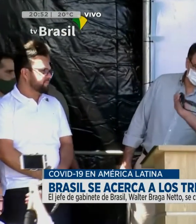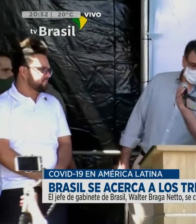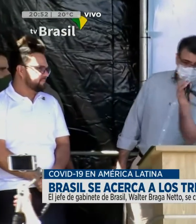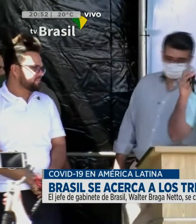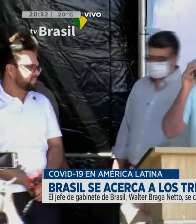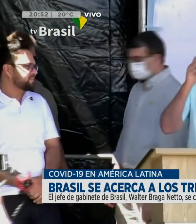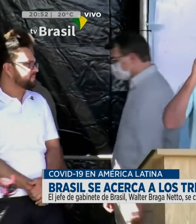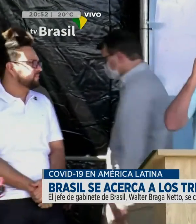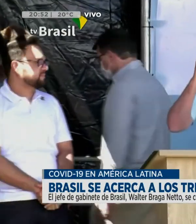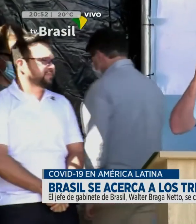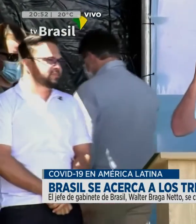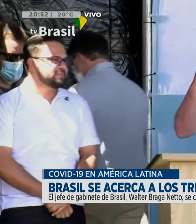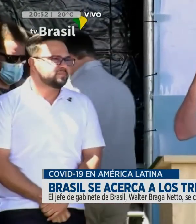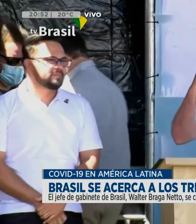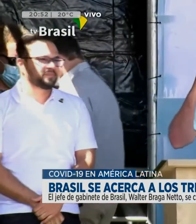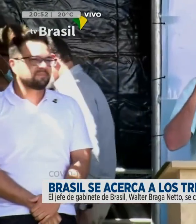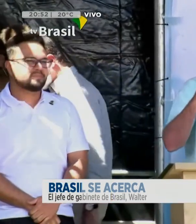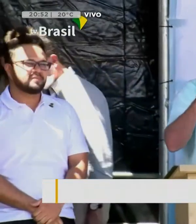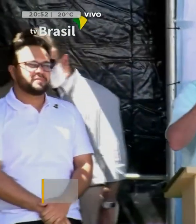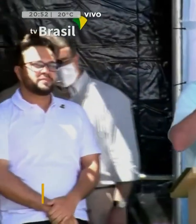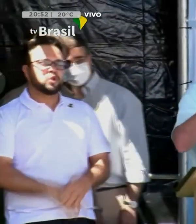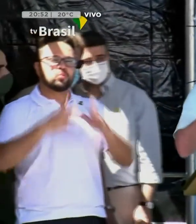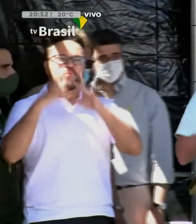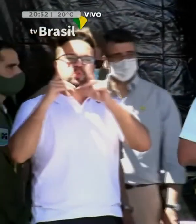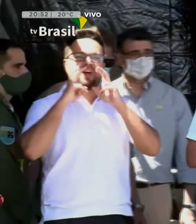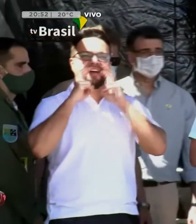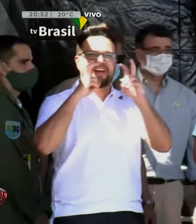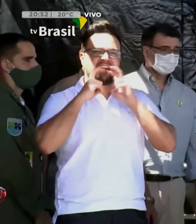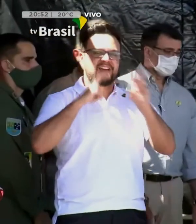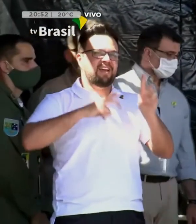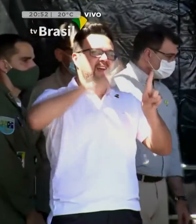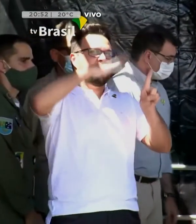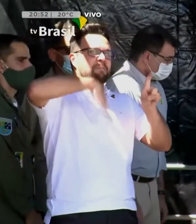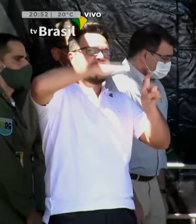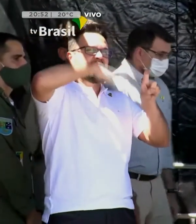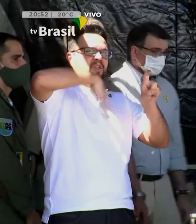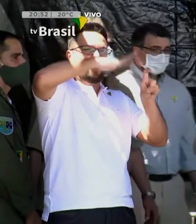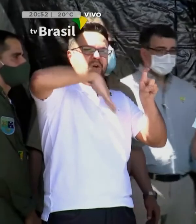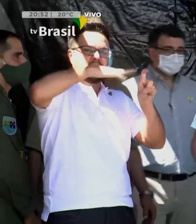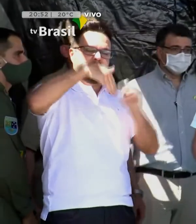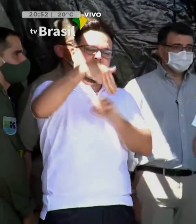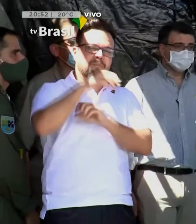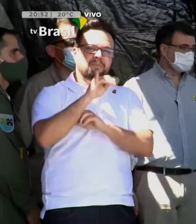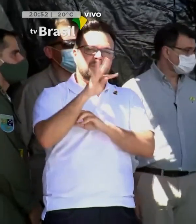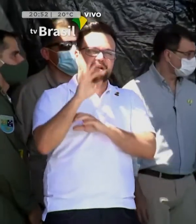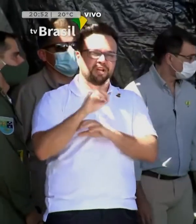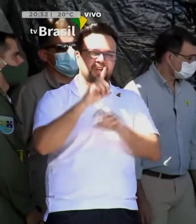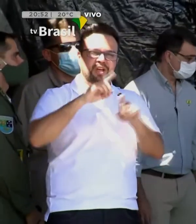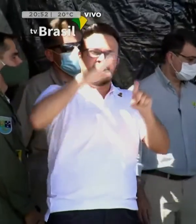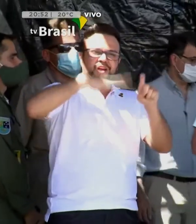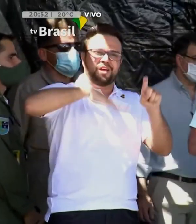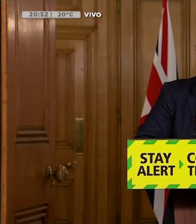de Jair Bolsonaro confirmó que tiene COVID-19 y es el séptimo funcionario con la enfermedad.